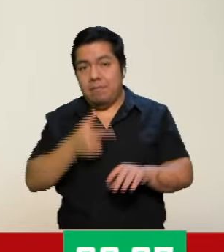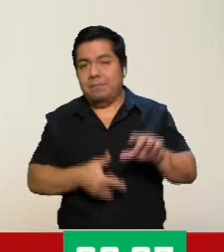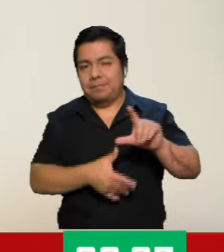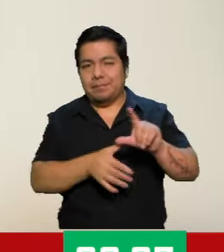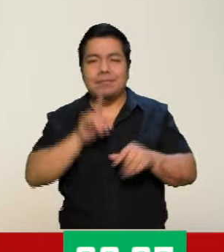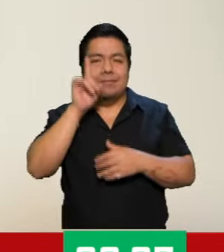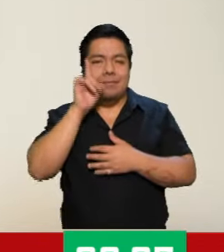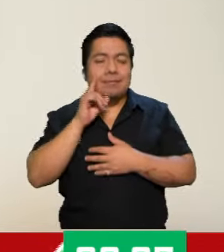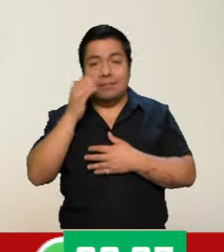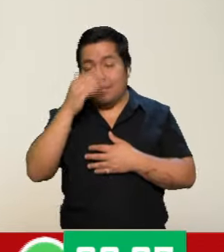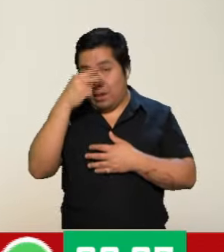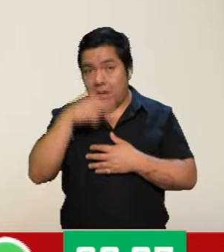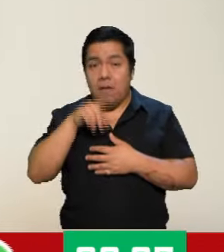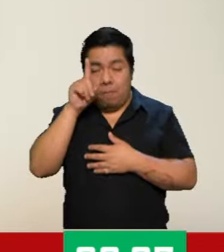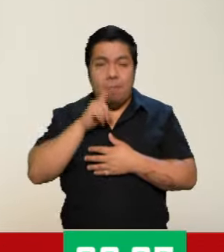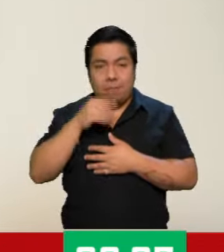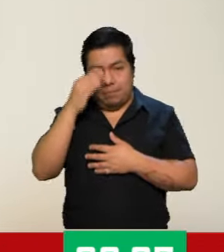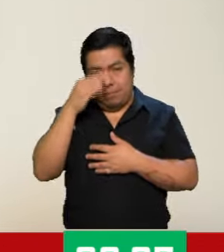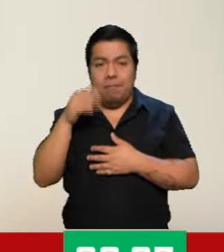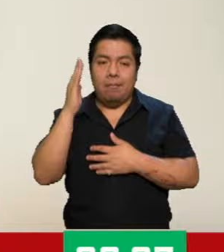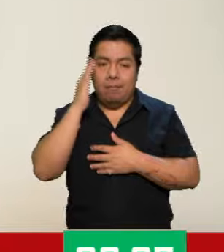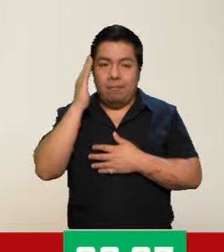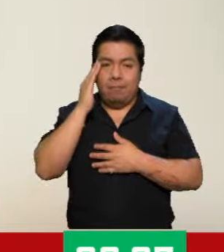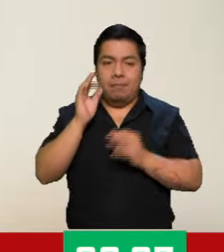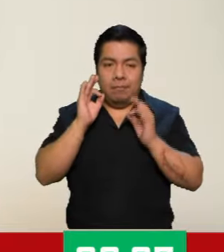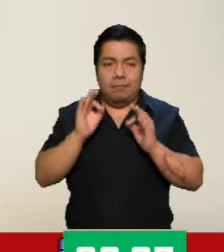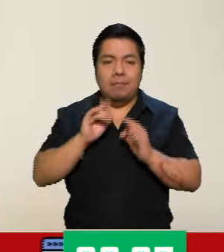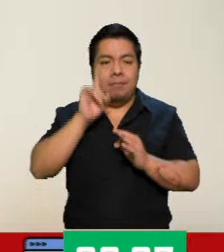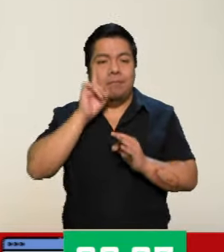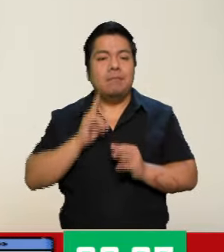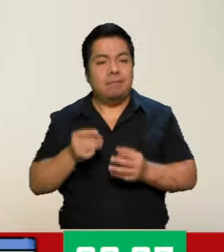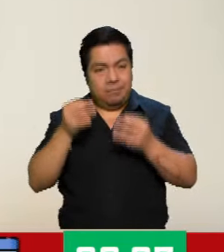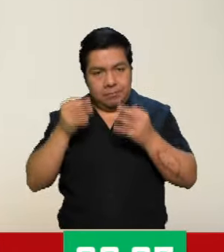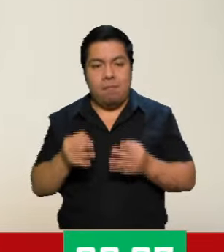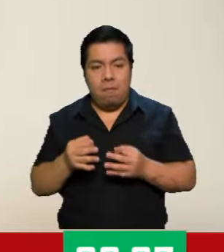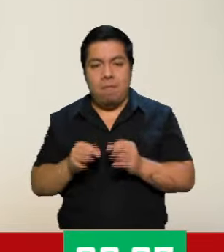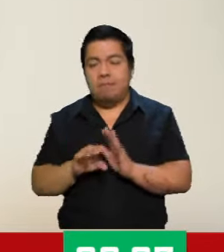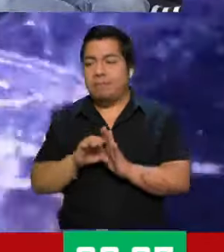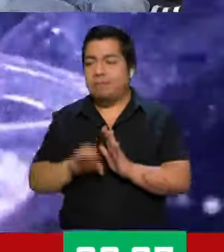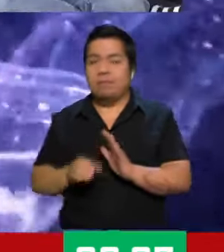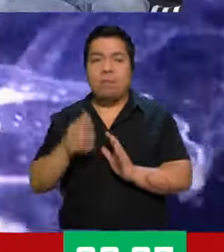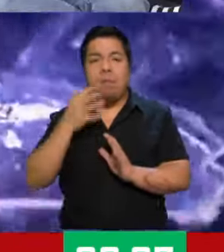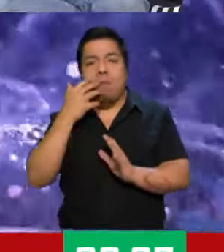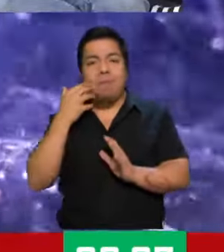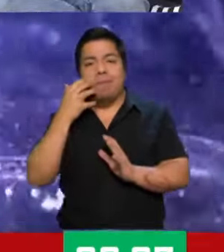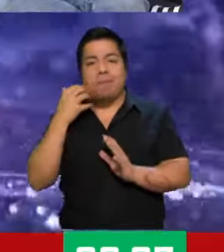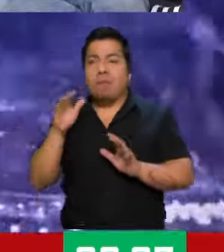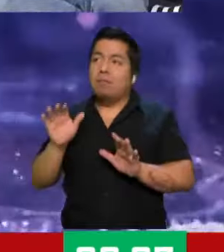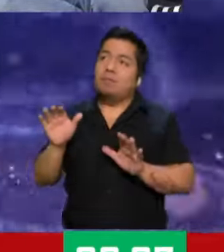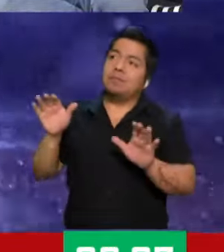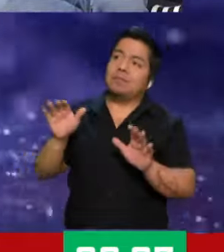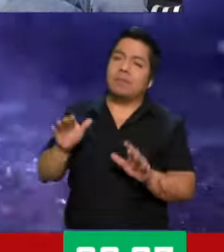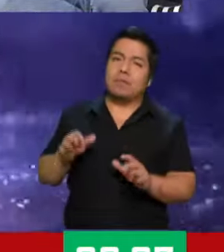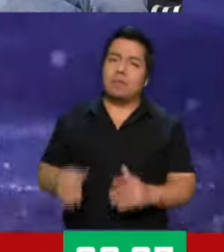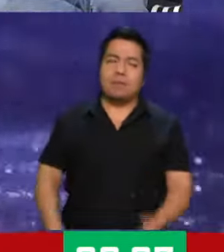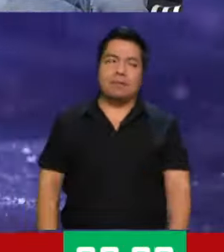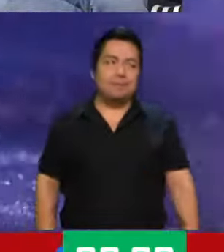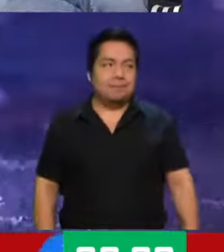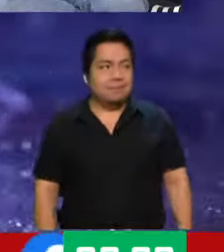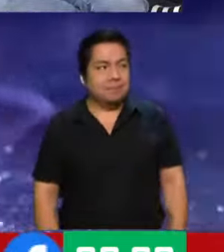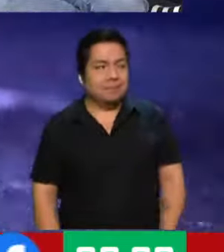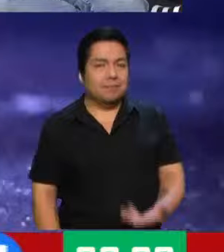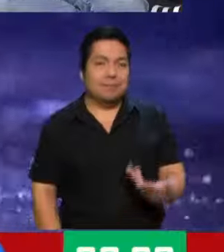exacto. Mexicanas liderando misiones. Eso, y mujeres además. Es como si los gatos pudieran volar. Pero,